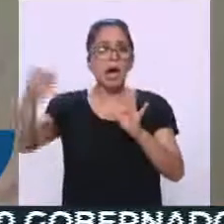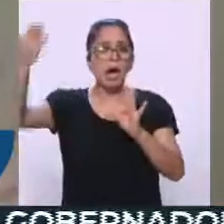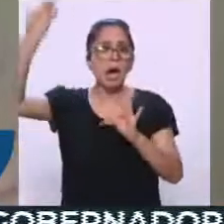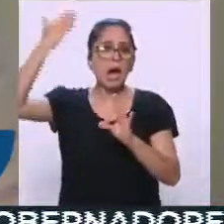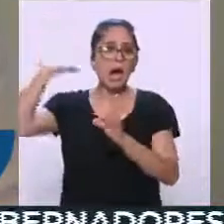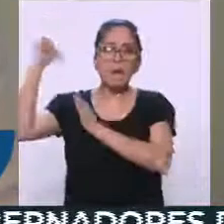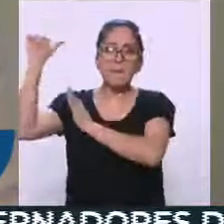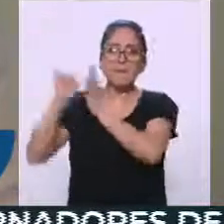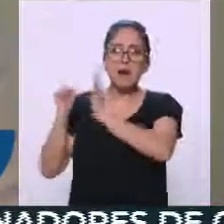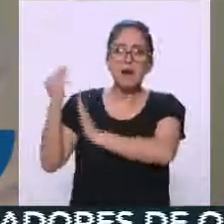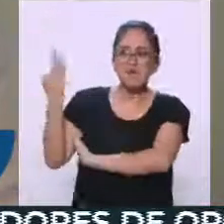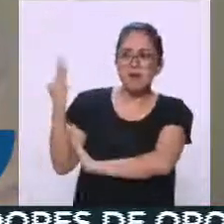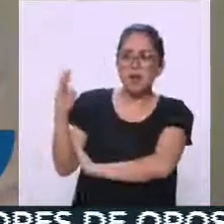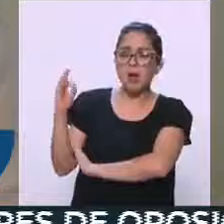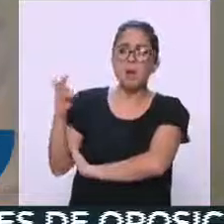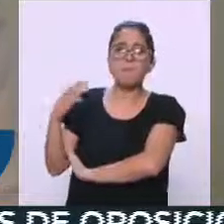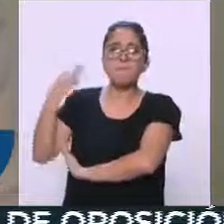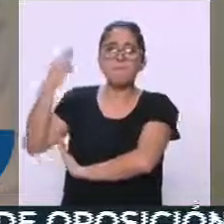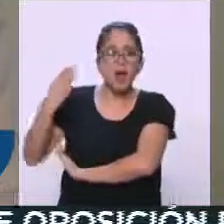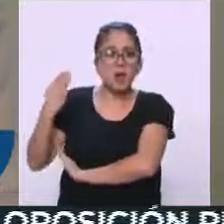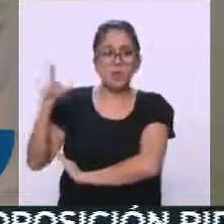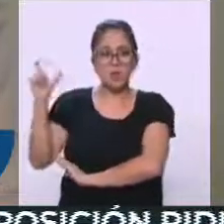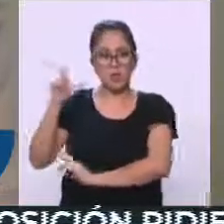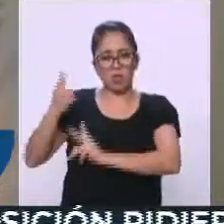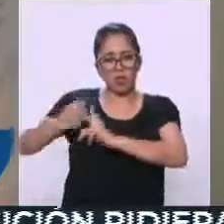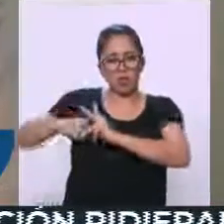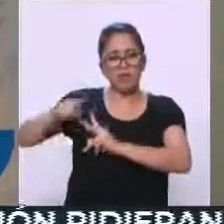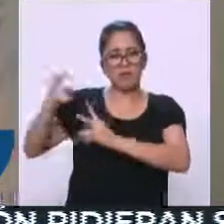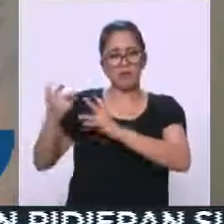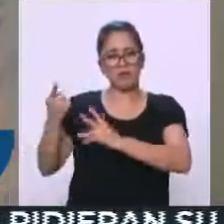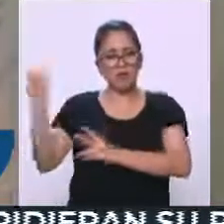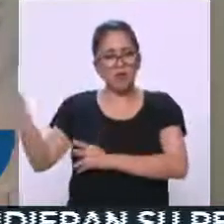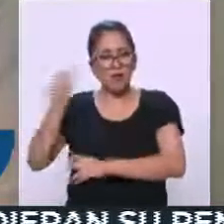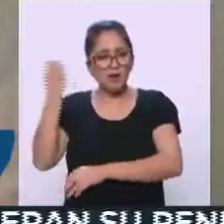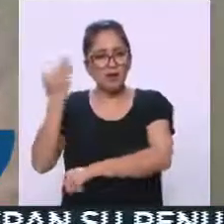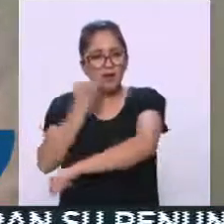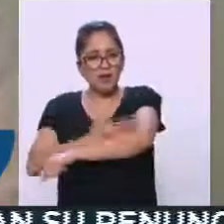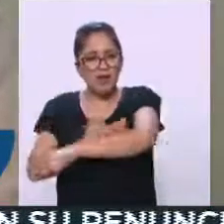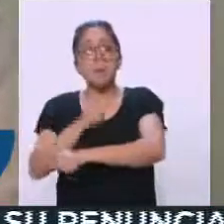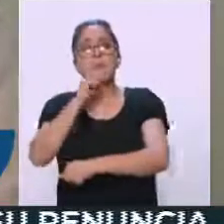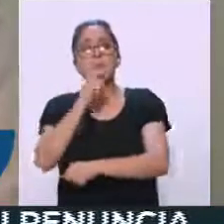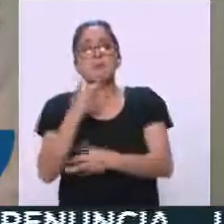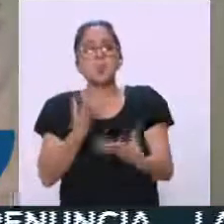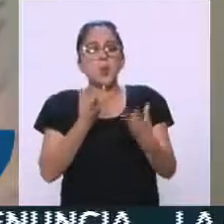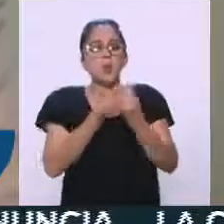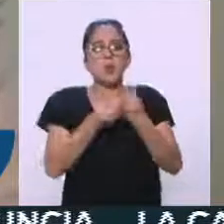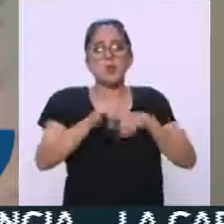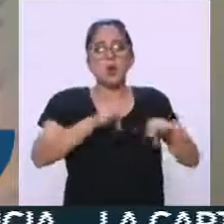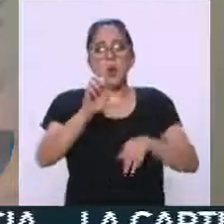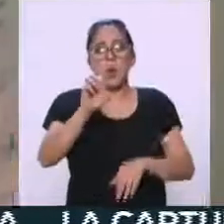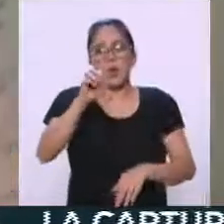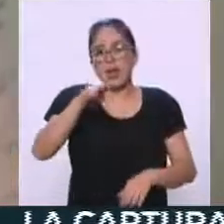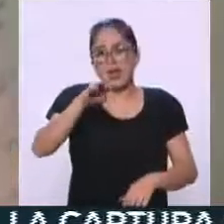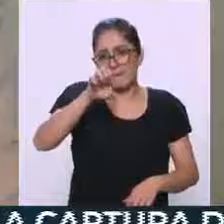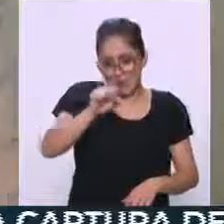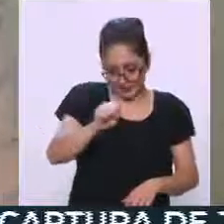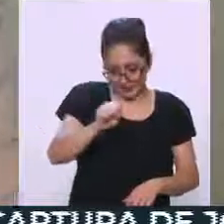desde febrero o marzo con las conferencias, y mucho de ello es secundado por la OMS. En el caso de Jalisco